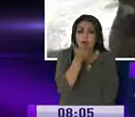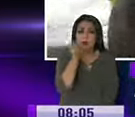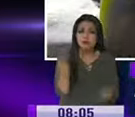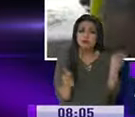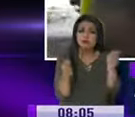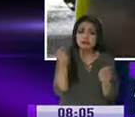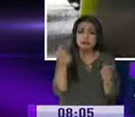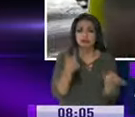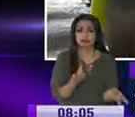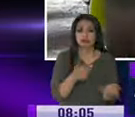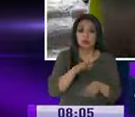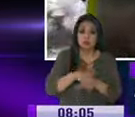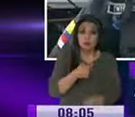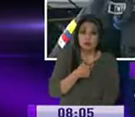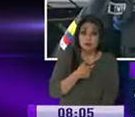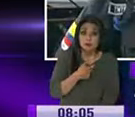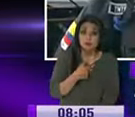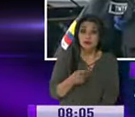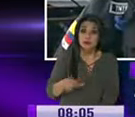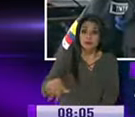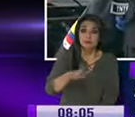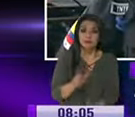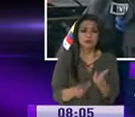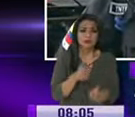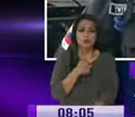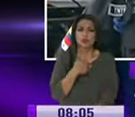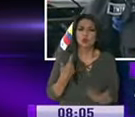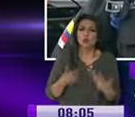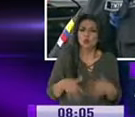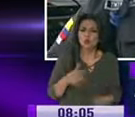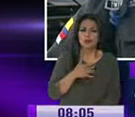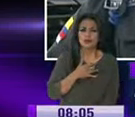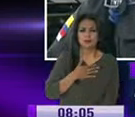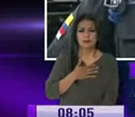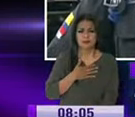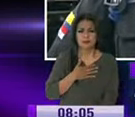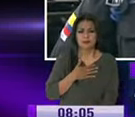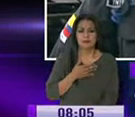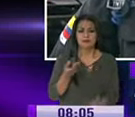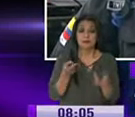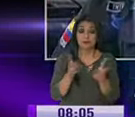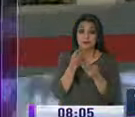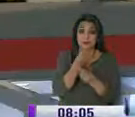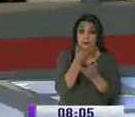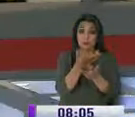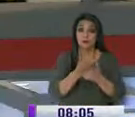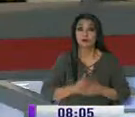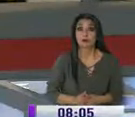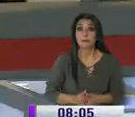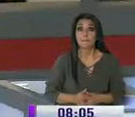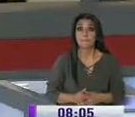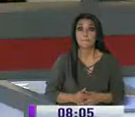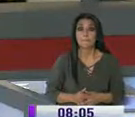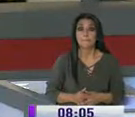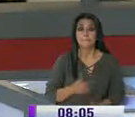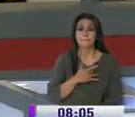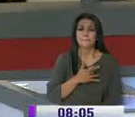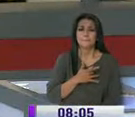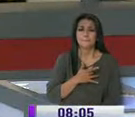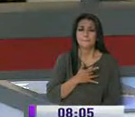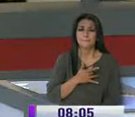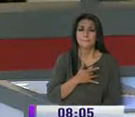porque afectamos a nosotros y al entorno. Así que qué lamentable este caso. Y también lo que les voy a contar, a uno le duele el corazón.